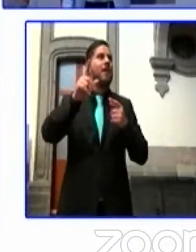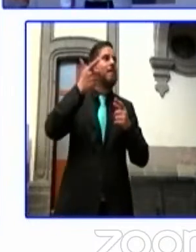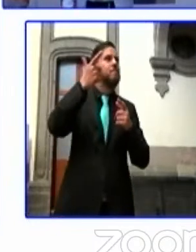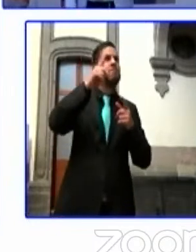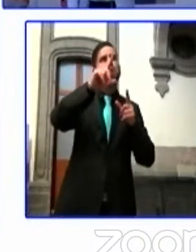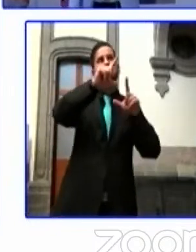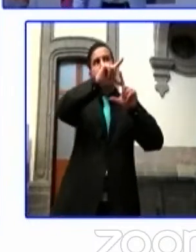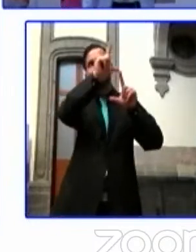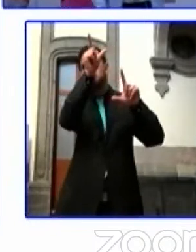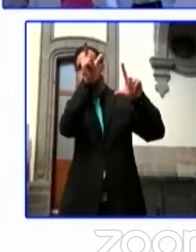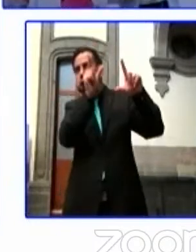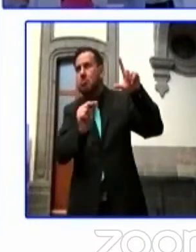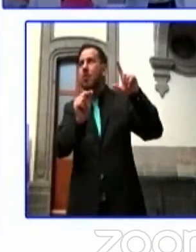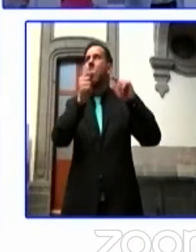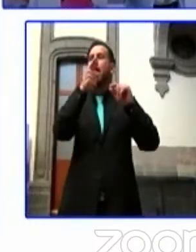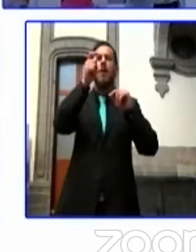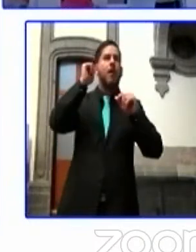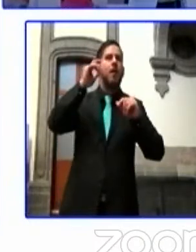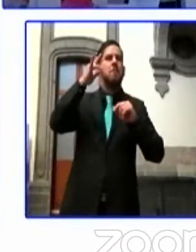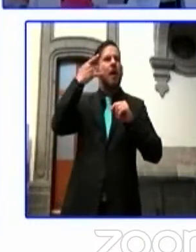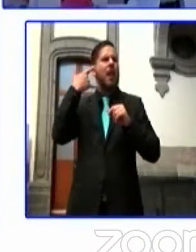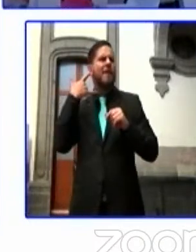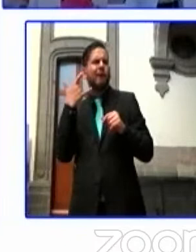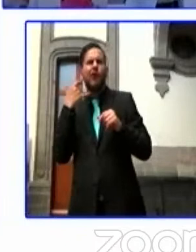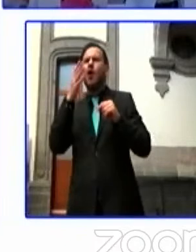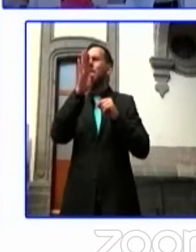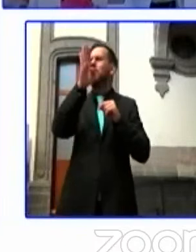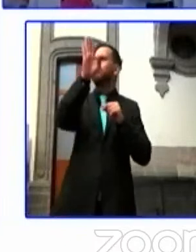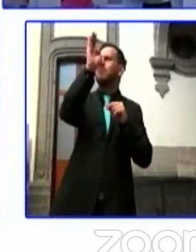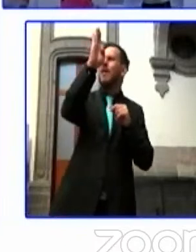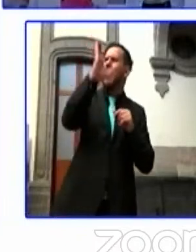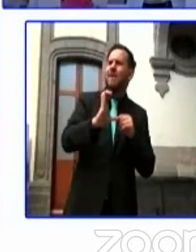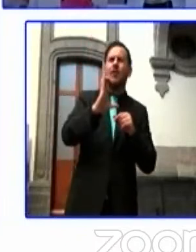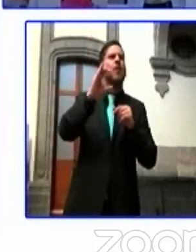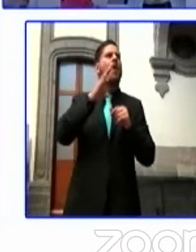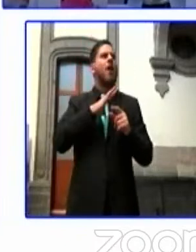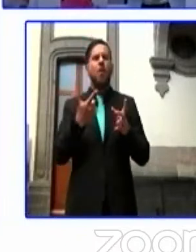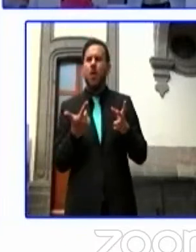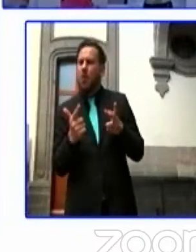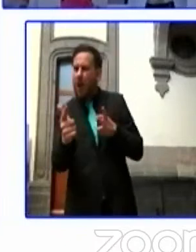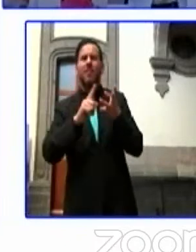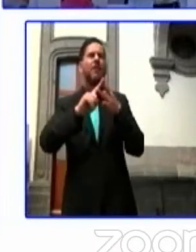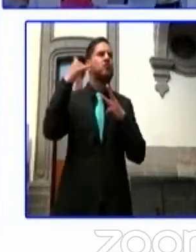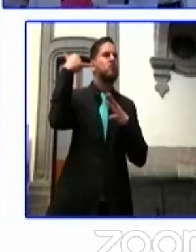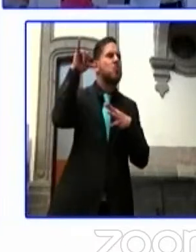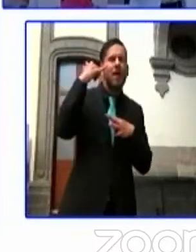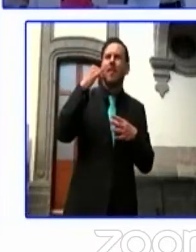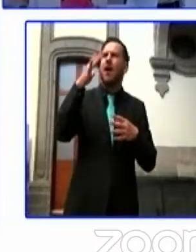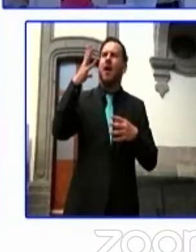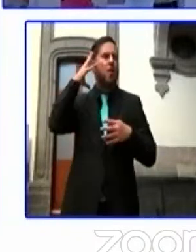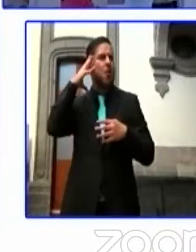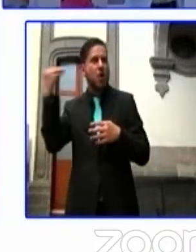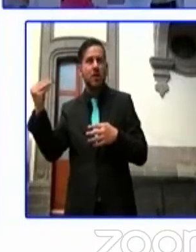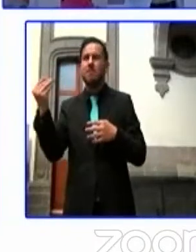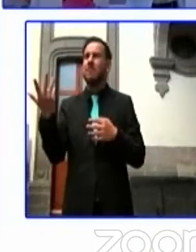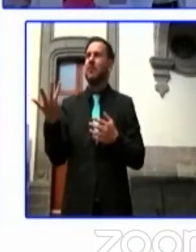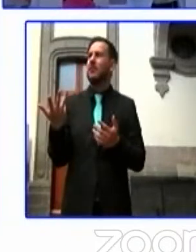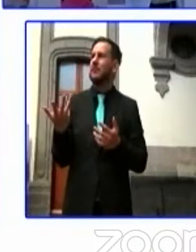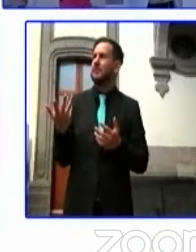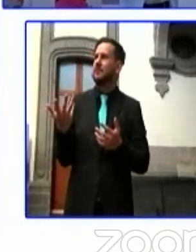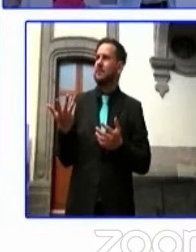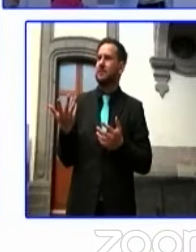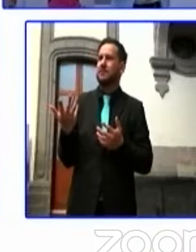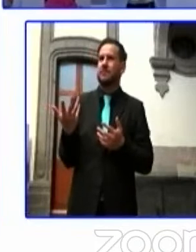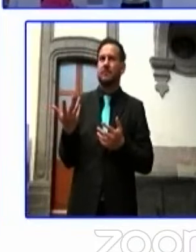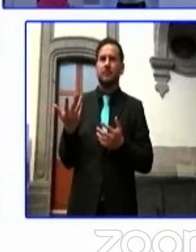subcaliforniano, Baja California Sur, Puebla, tenemos Guanajuato, Yucatán, Colima, pero